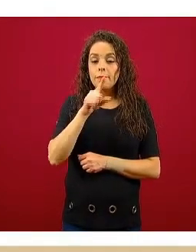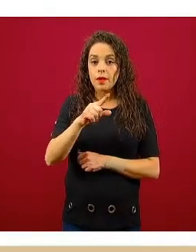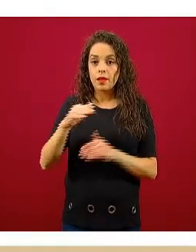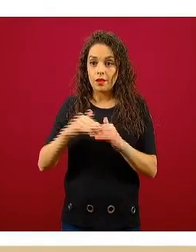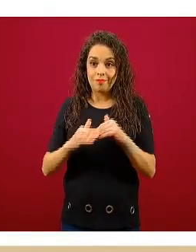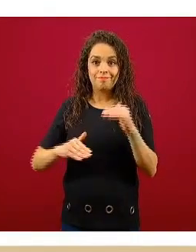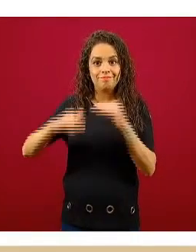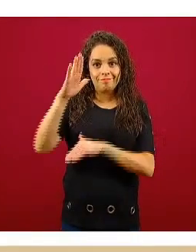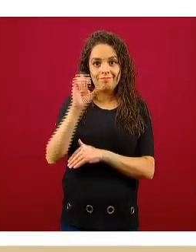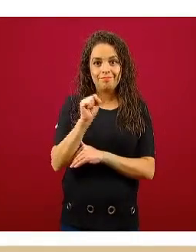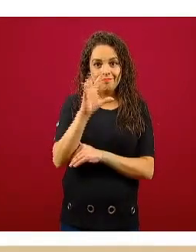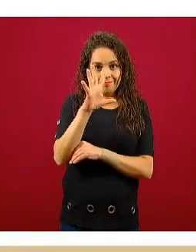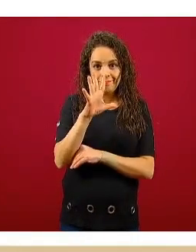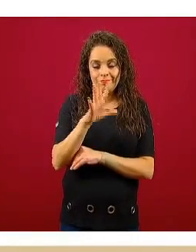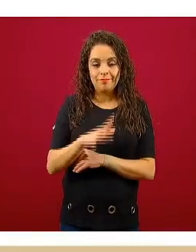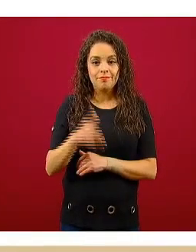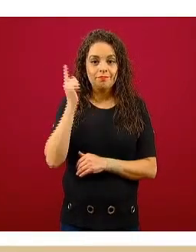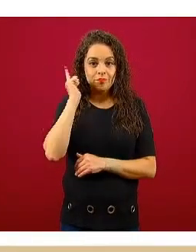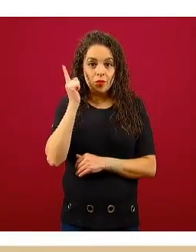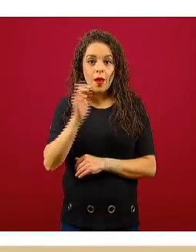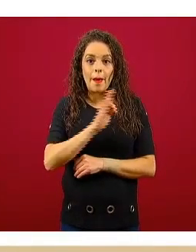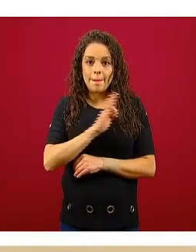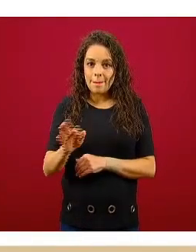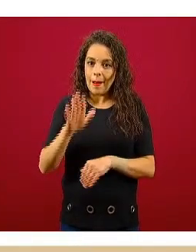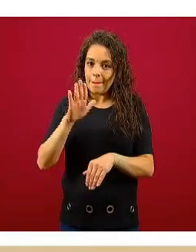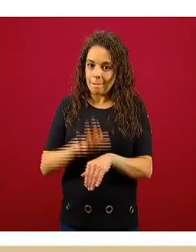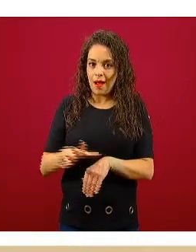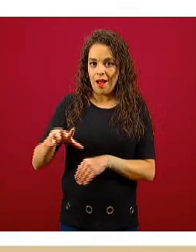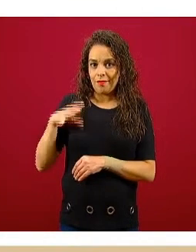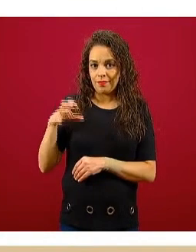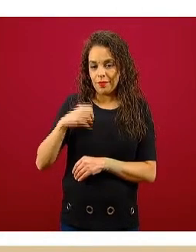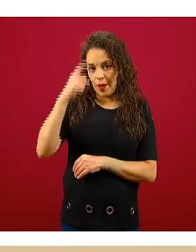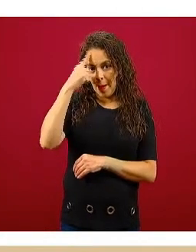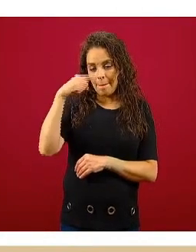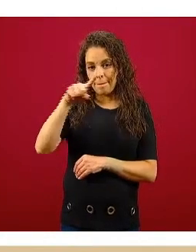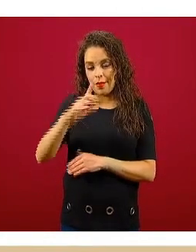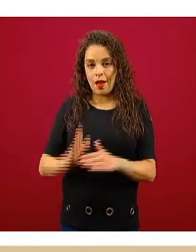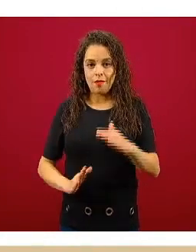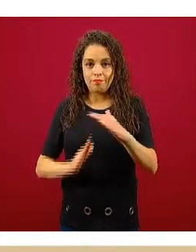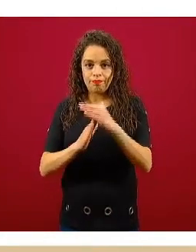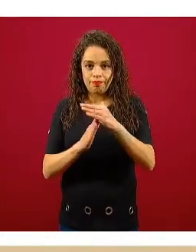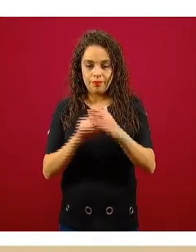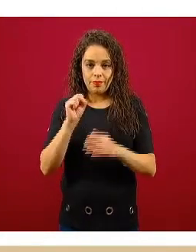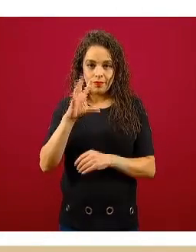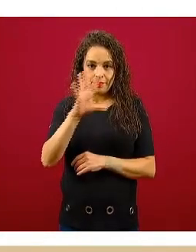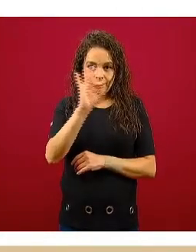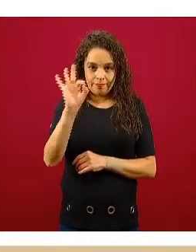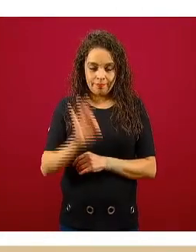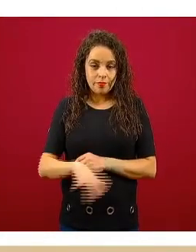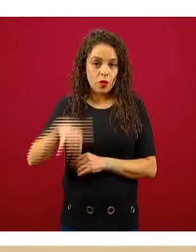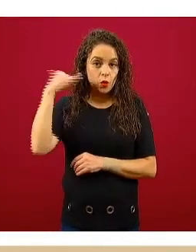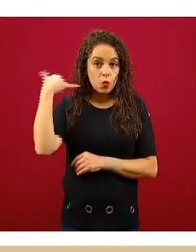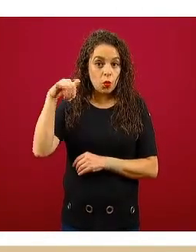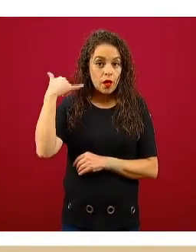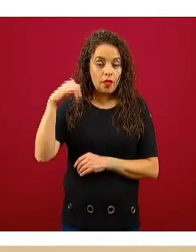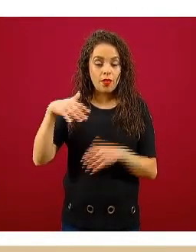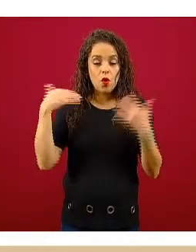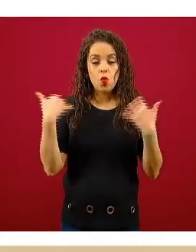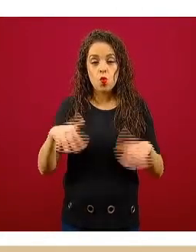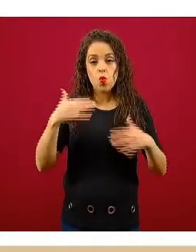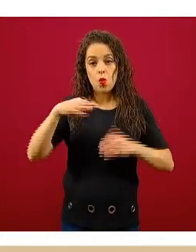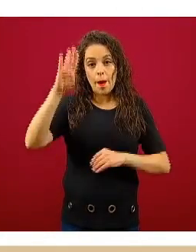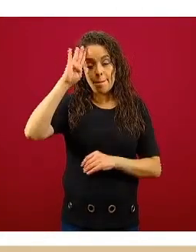de la meta. Creo que se puede hacer algo más para llegar a este 65%. En Yucatán han hecho un